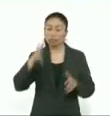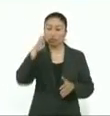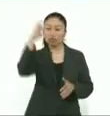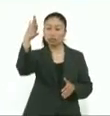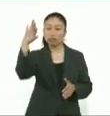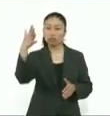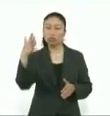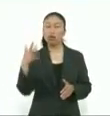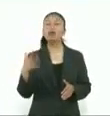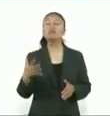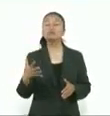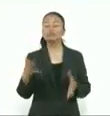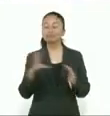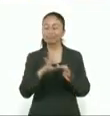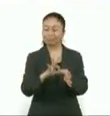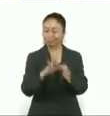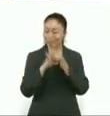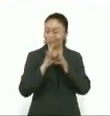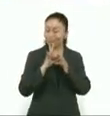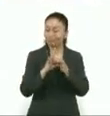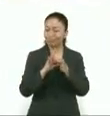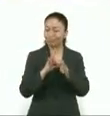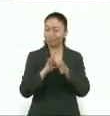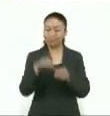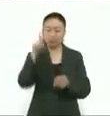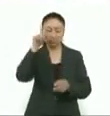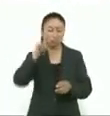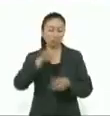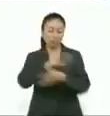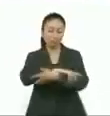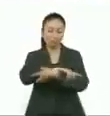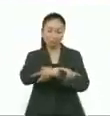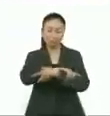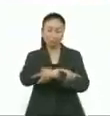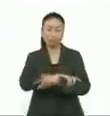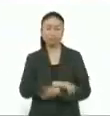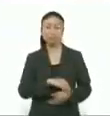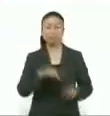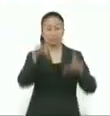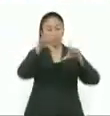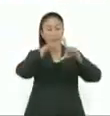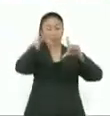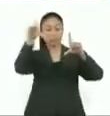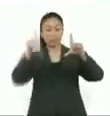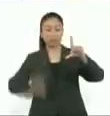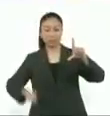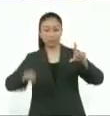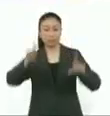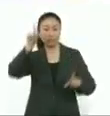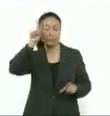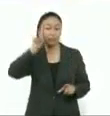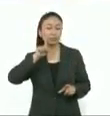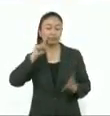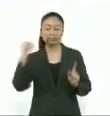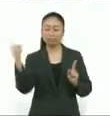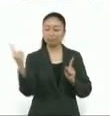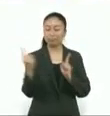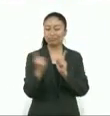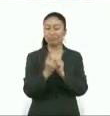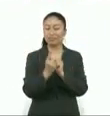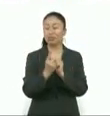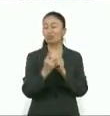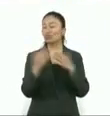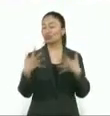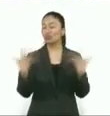construimos juntas como aliadas y compañeras. En México las mujeres ya nos encontramos y